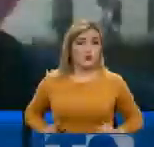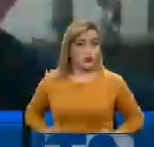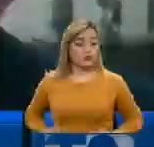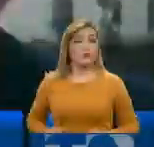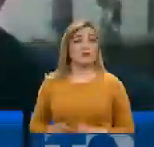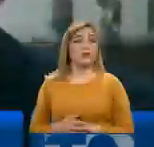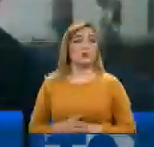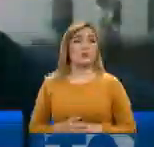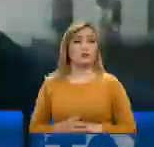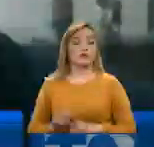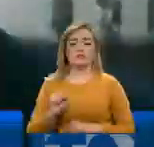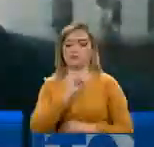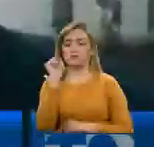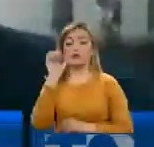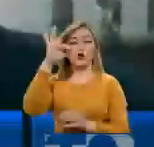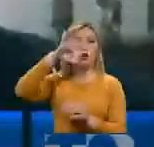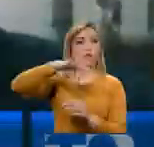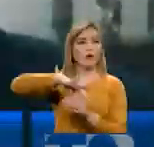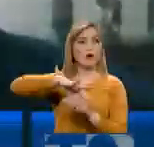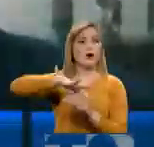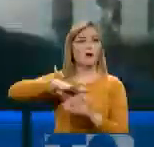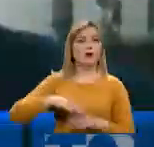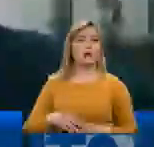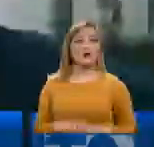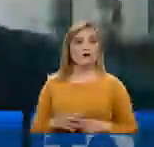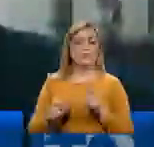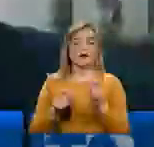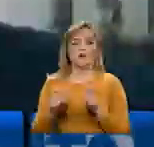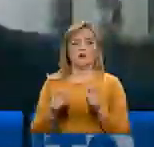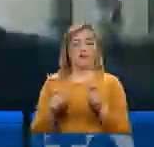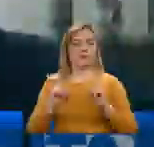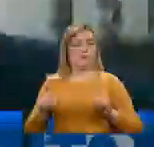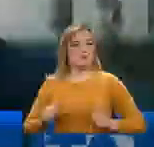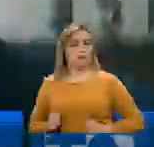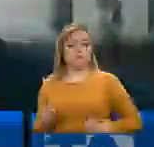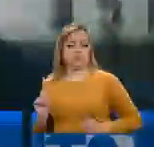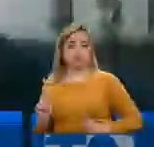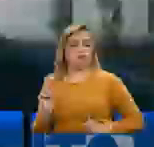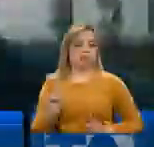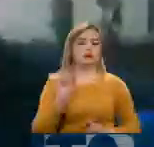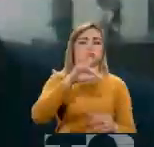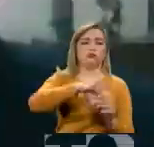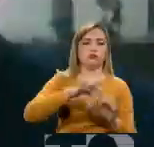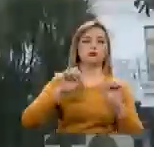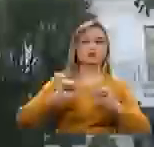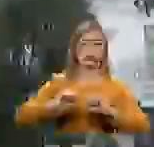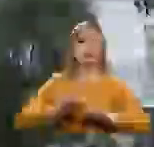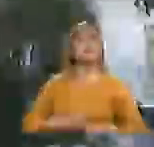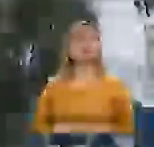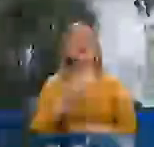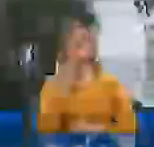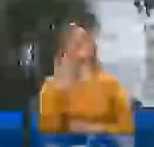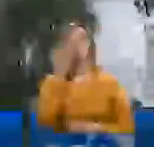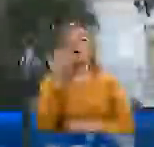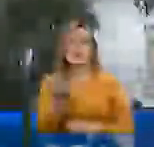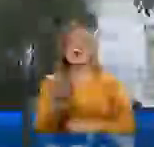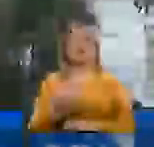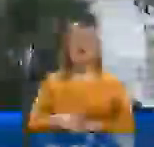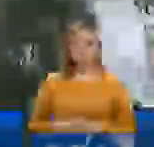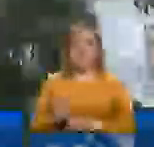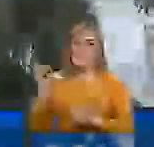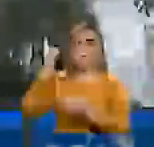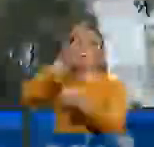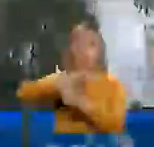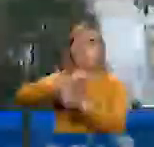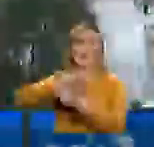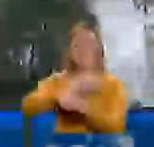Y el derecho a la participación implica que la gente con más garantías de salud va a ir a votar. Y la vía para hacerlo propone que sea a través de un